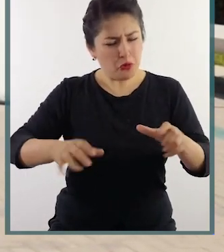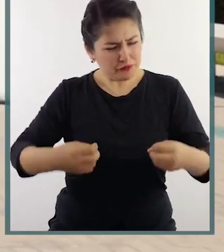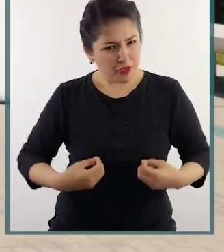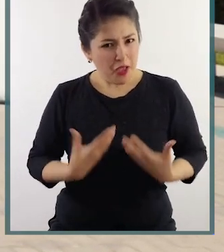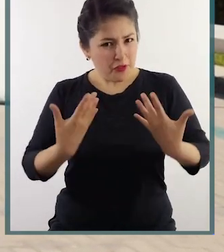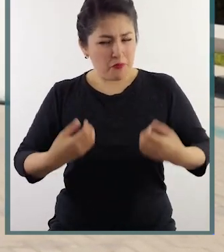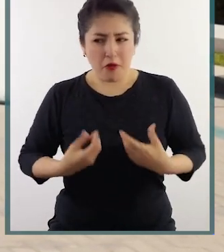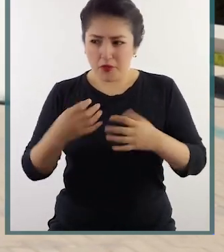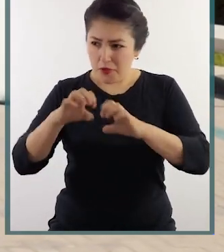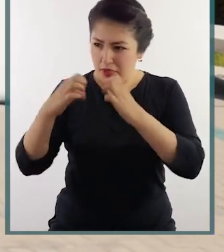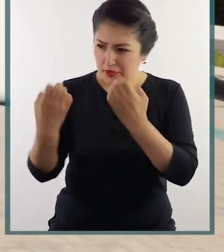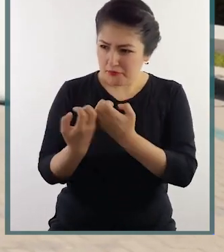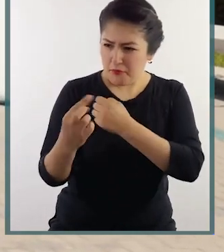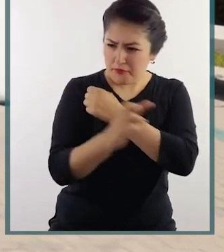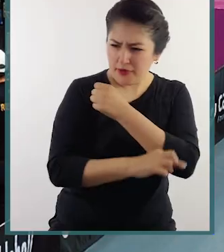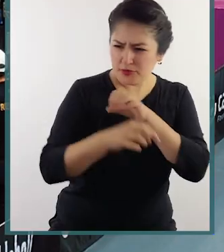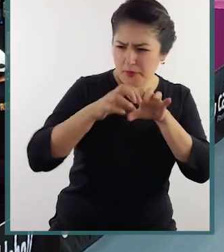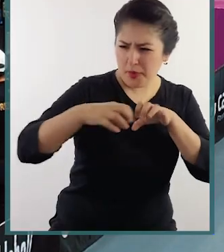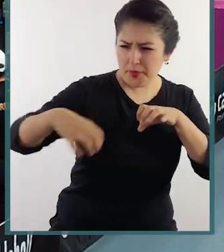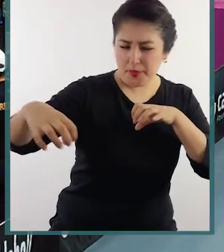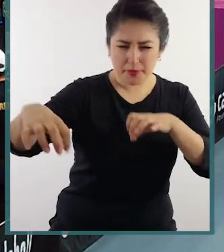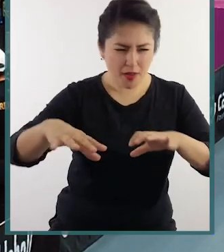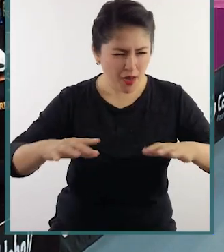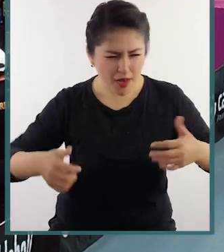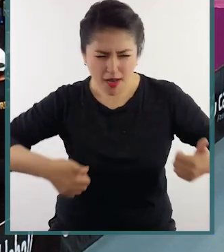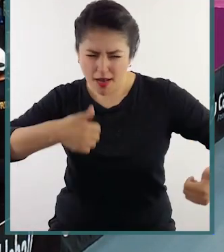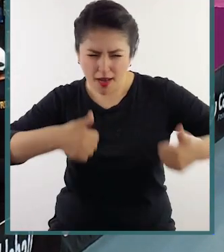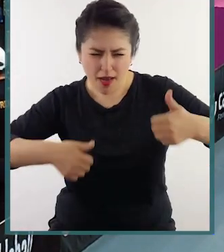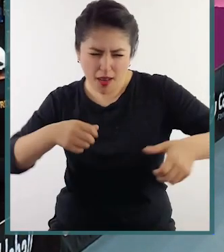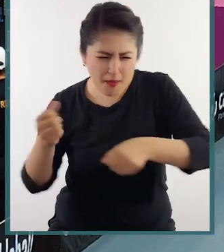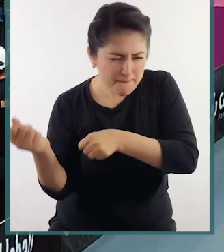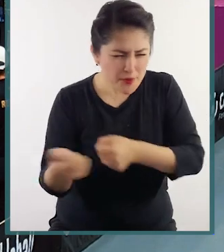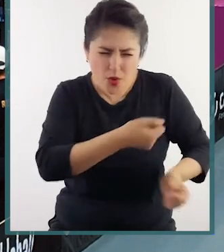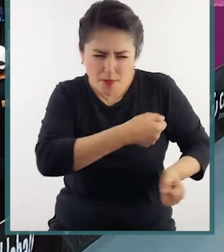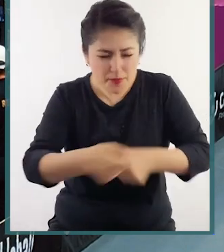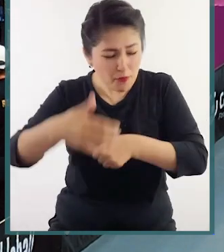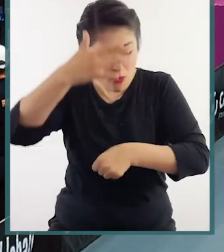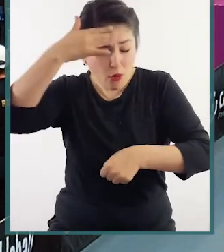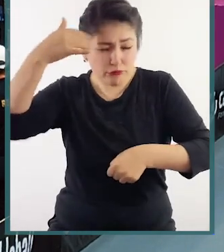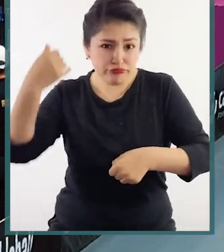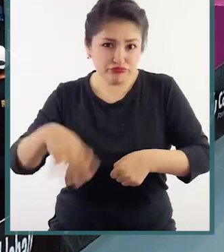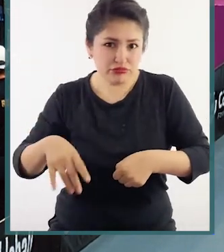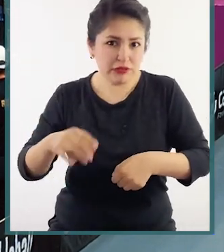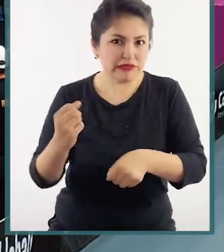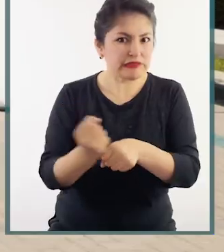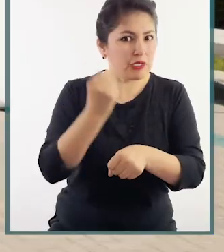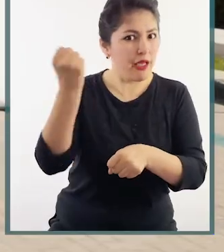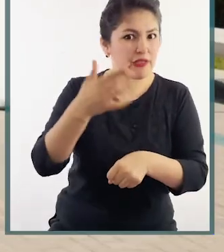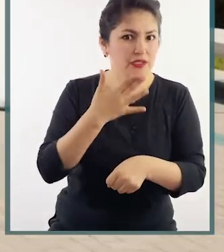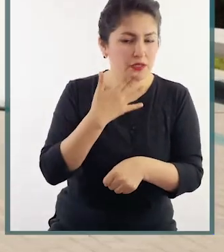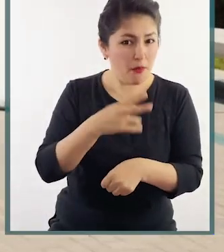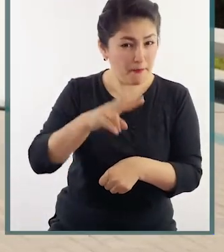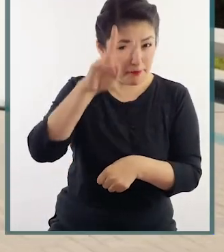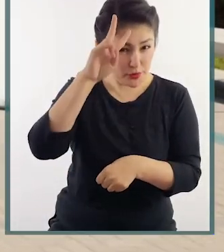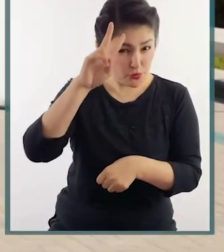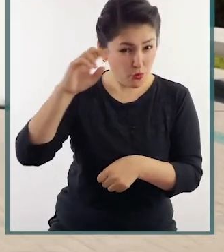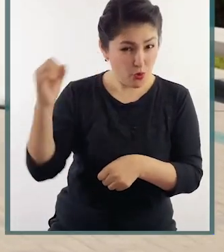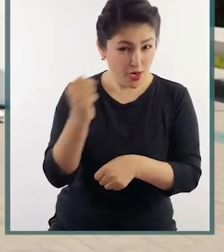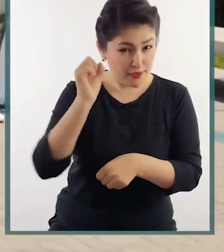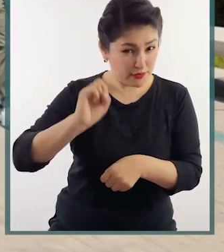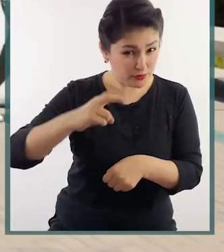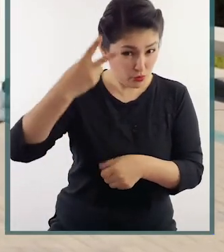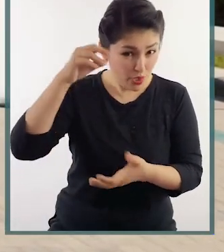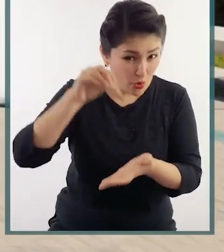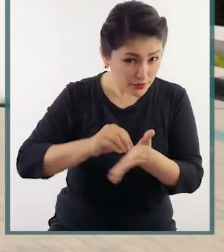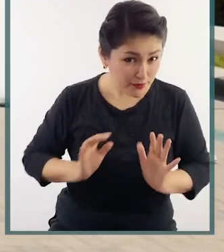los equipos de diferentes países del mundo están dándolo todo en la cancha. ¿Quién ganará la final? ¿Será que Perú por segunda vez